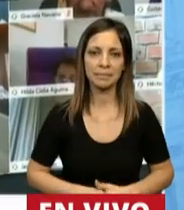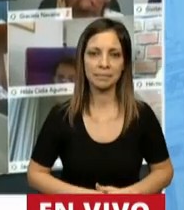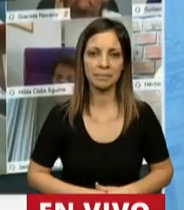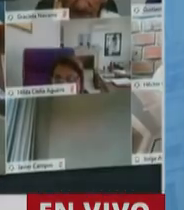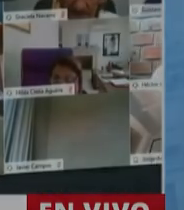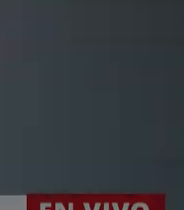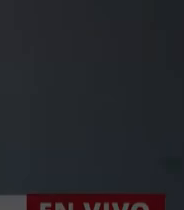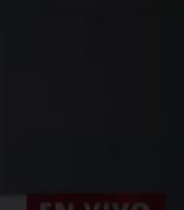Gracias, diputado.